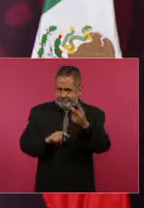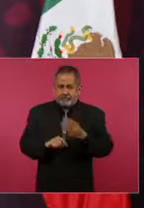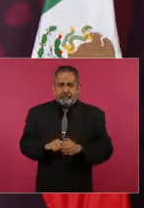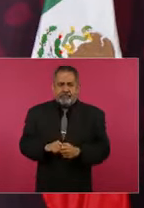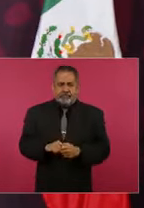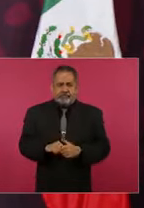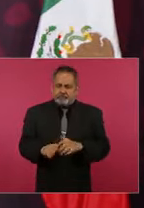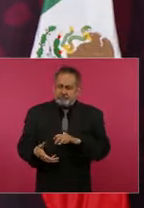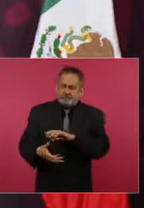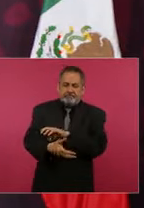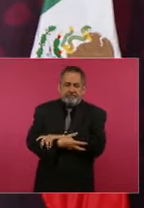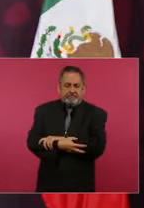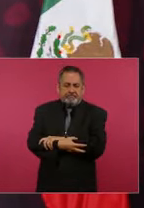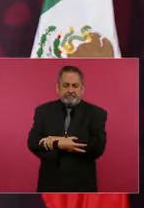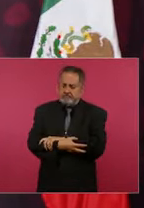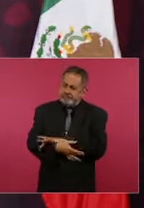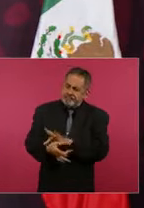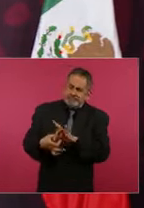la fraternidad.